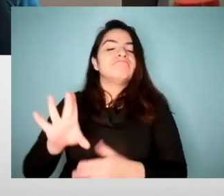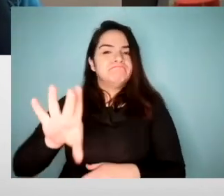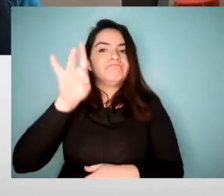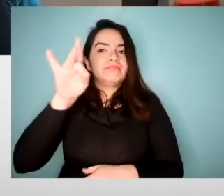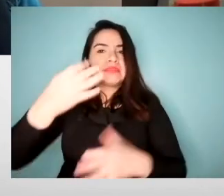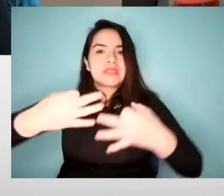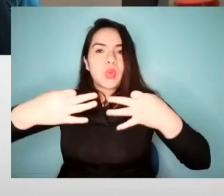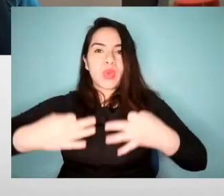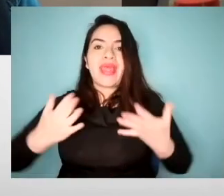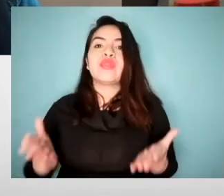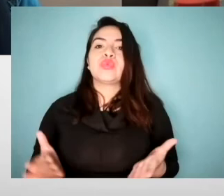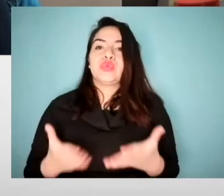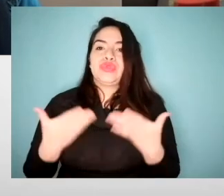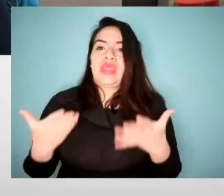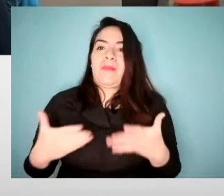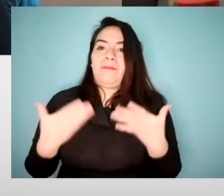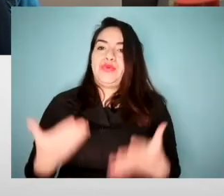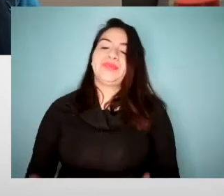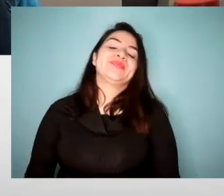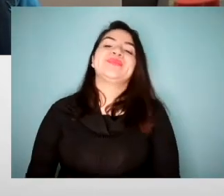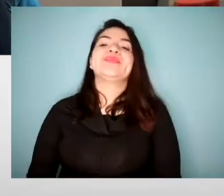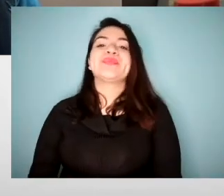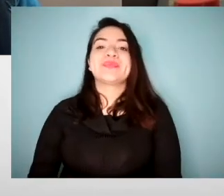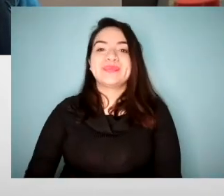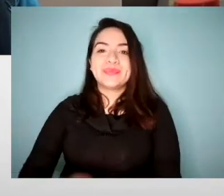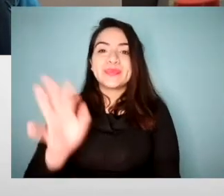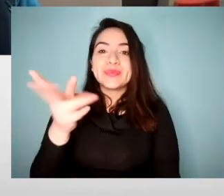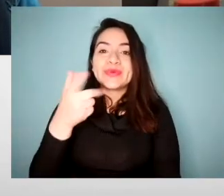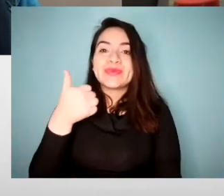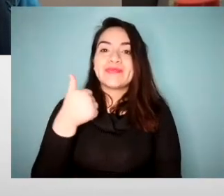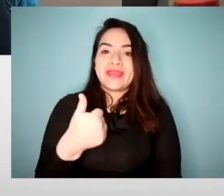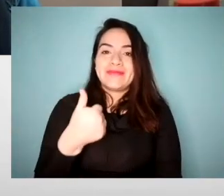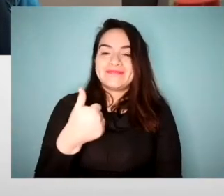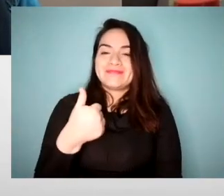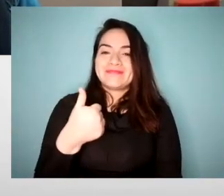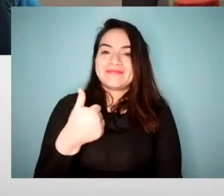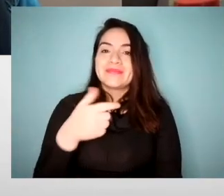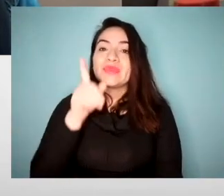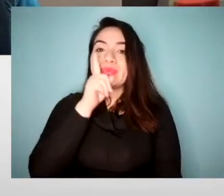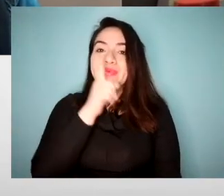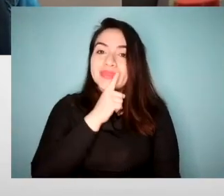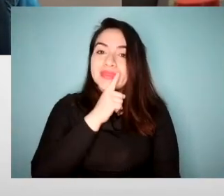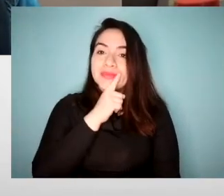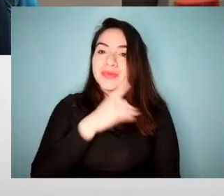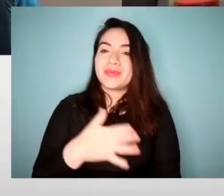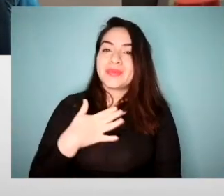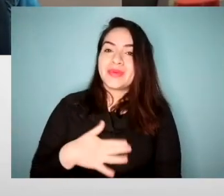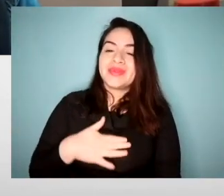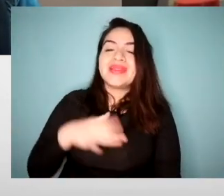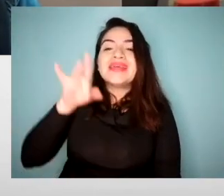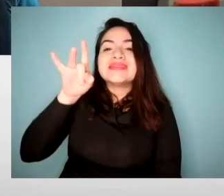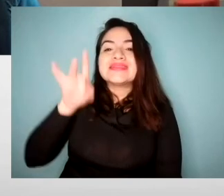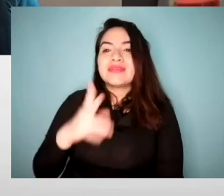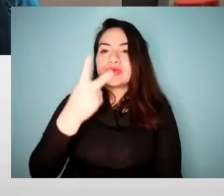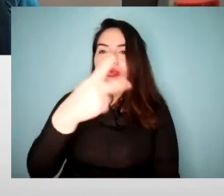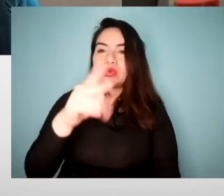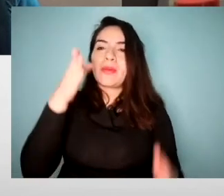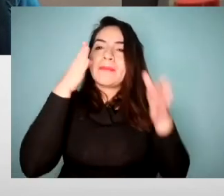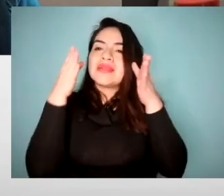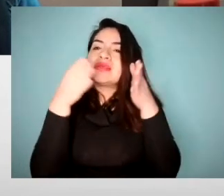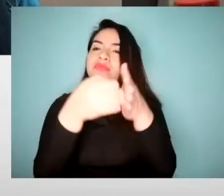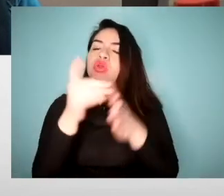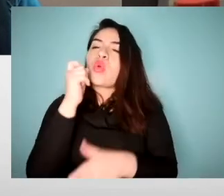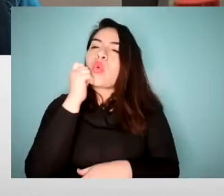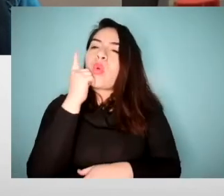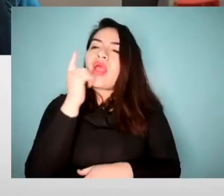entusiasmo. Muy bien. Y por último, me gustaría saber desde tu percepción, ¿cuál es el